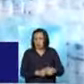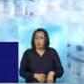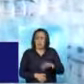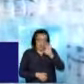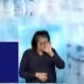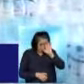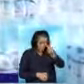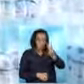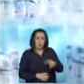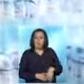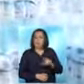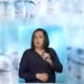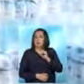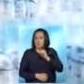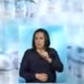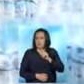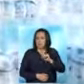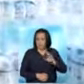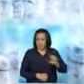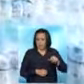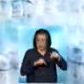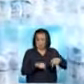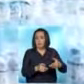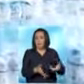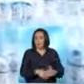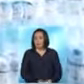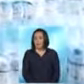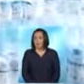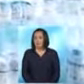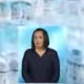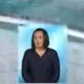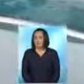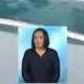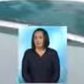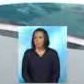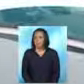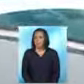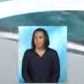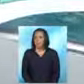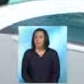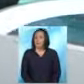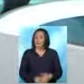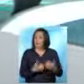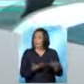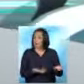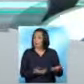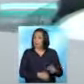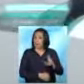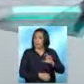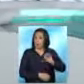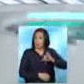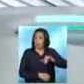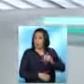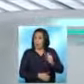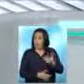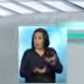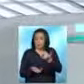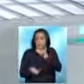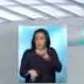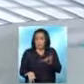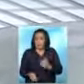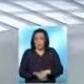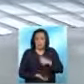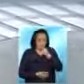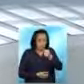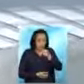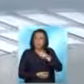Cusco, Gabriel Vela, esto está pasando. Y desde Rioja, ¿qué está pasando? Nos informa